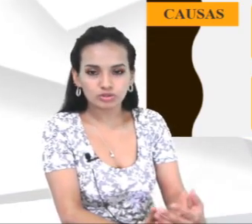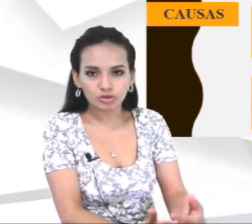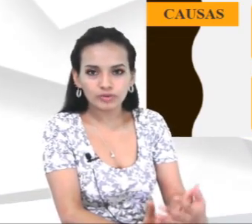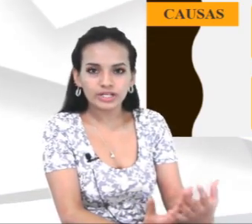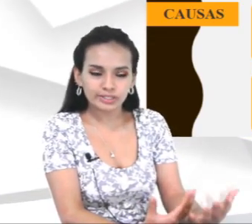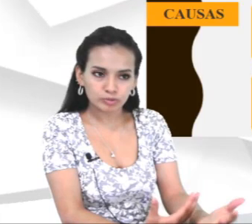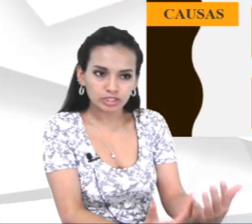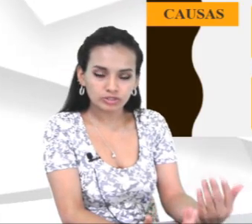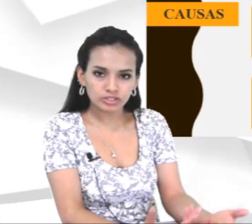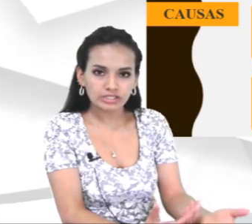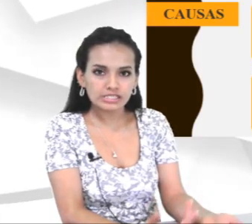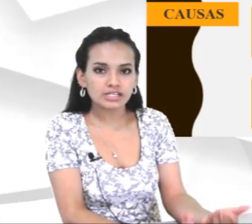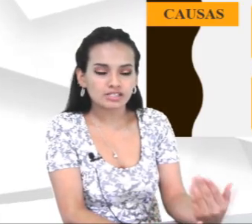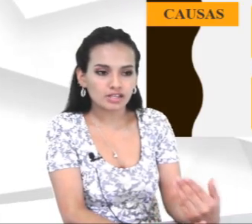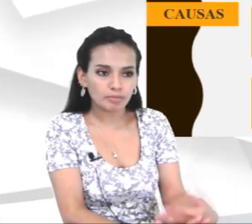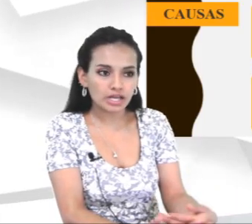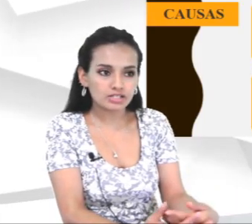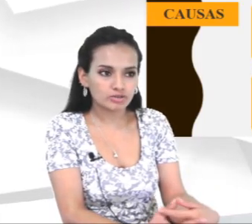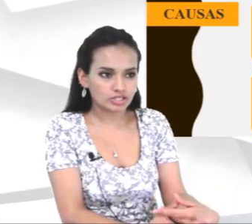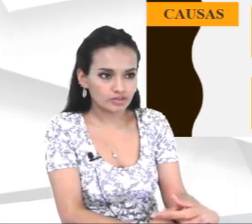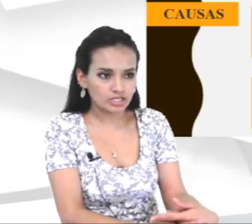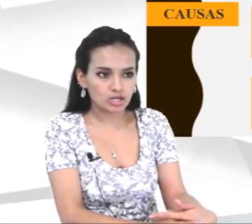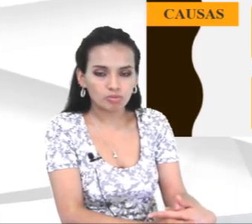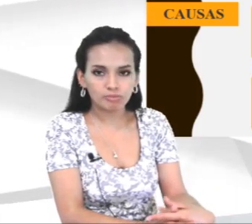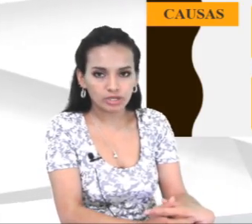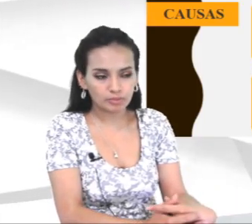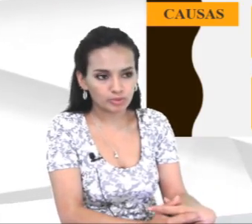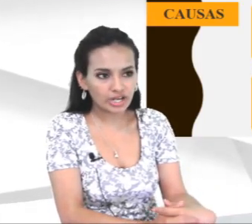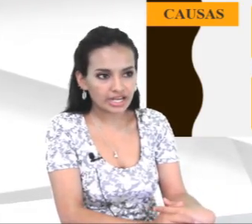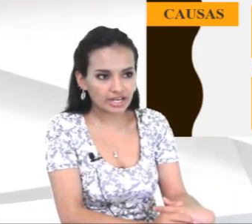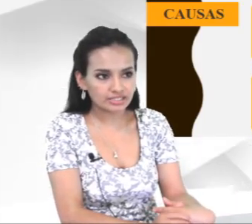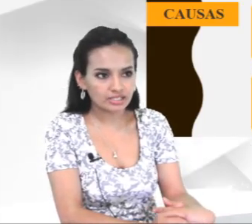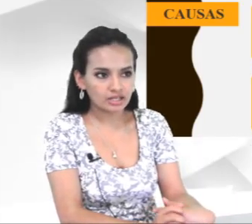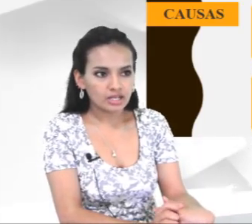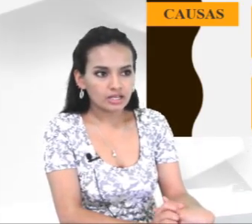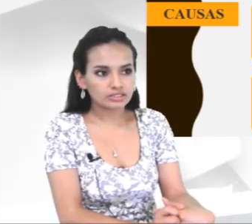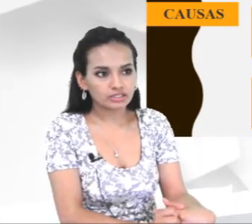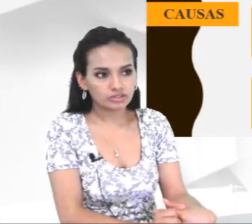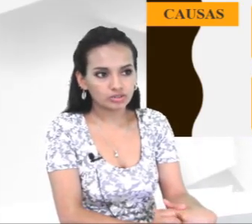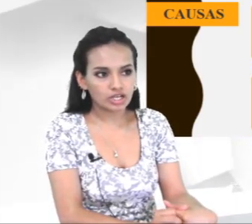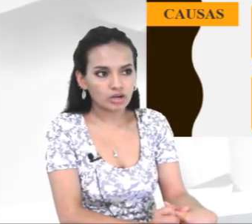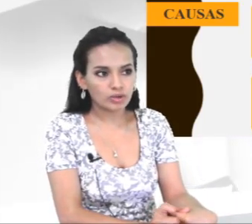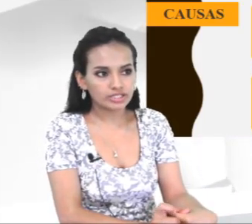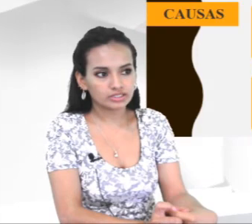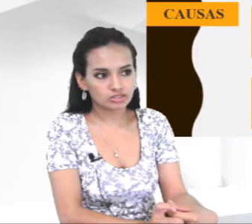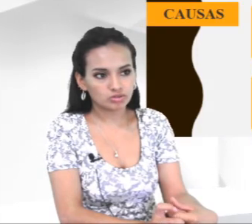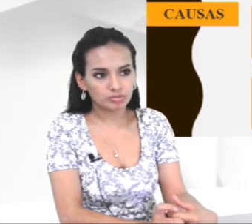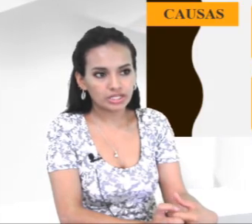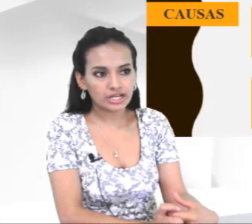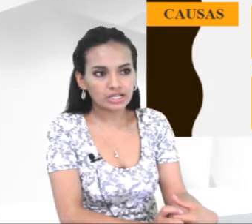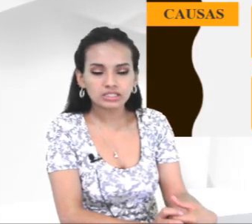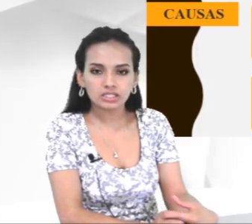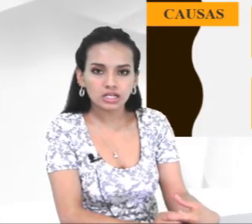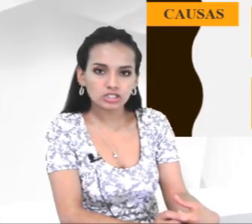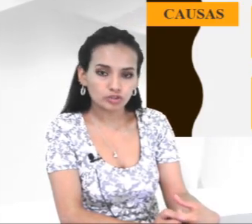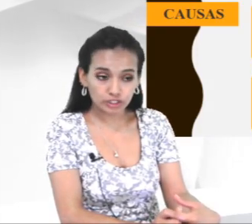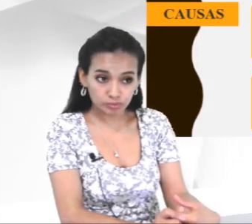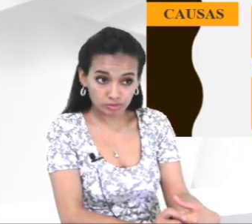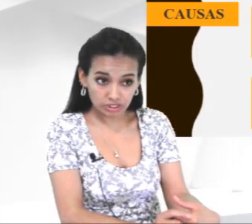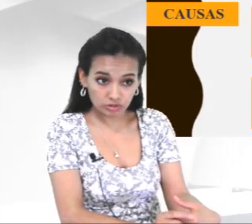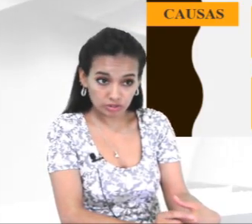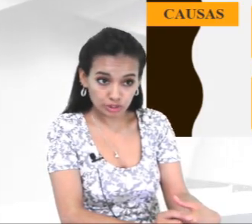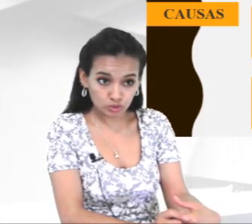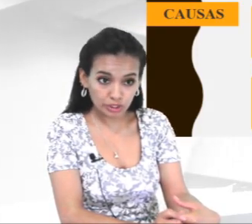recursos sobre explotación es decir que se da más de lo que debería como por ejemplo la casa la extracción de agua la extracción de minerales y la